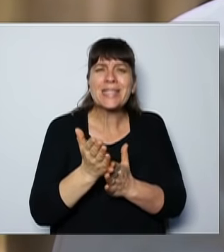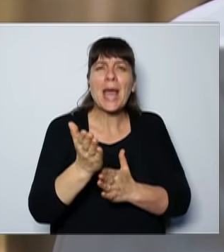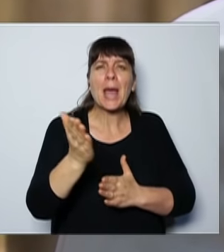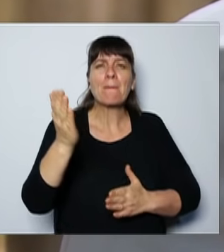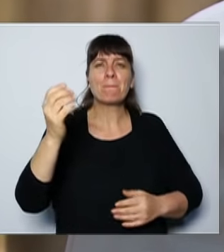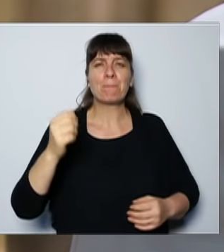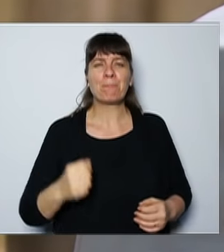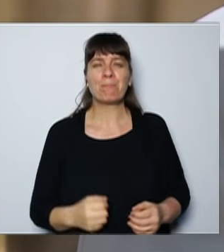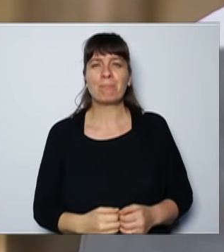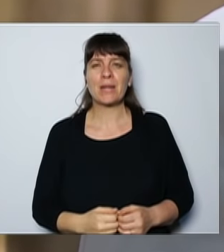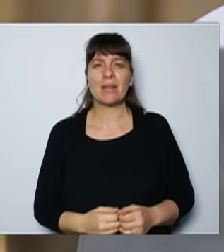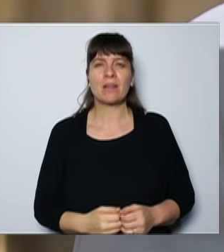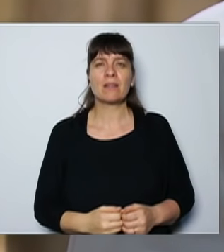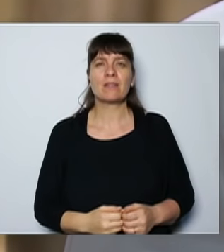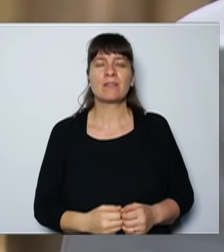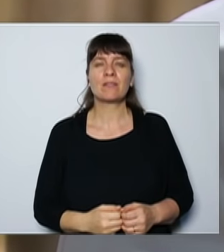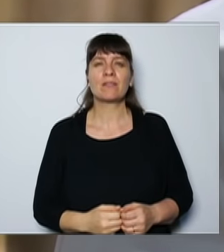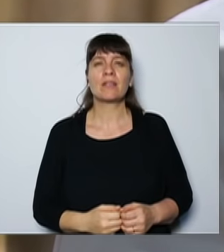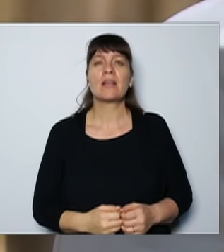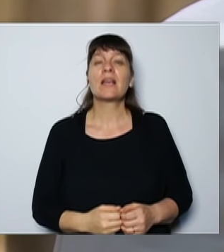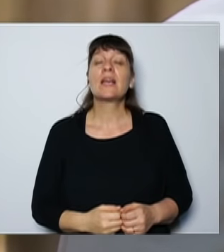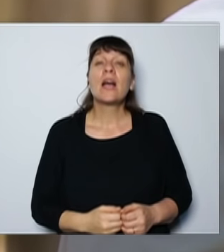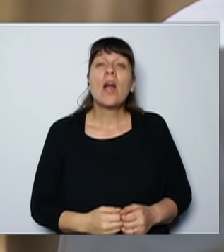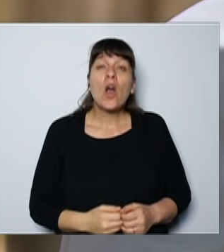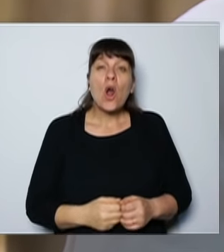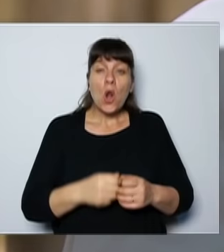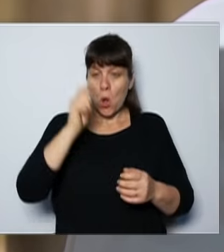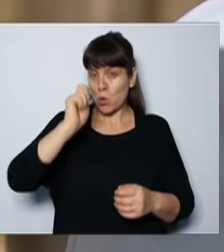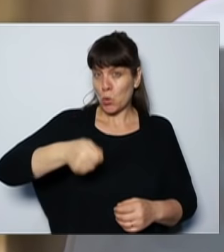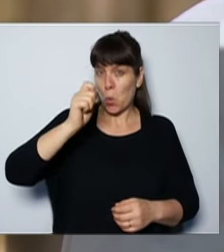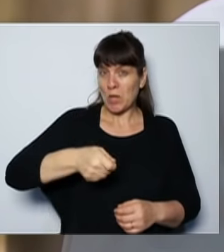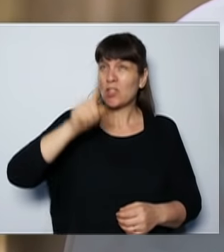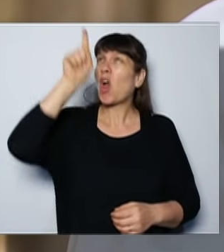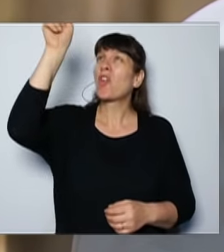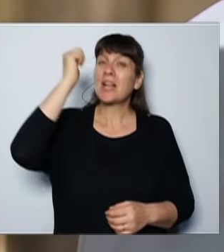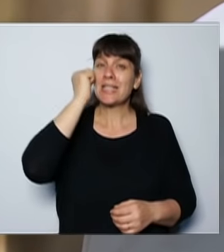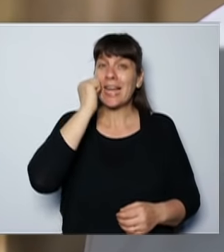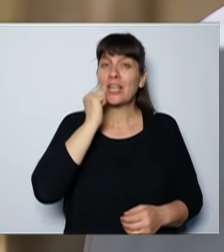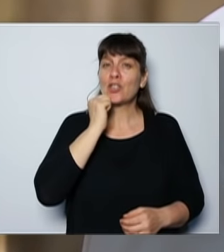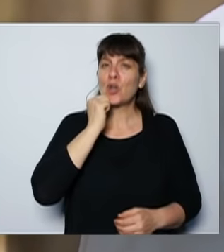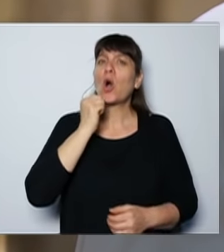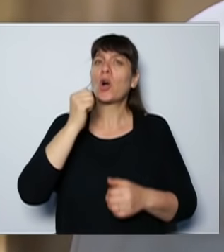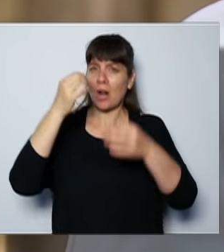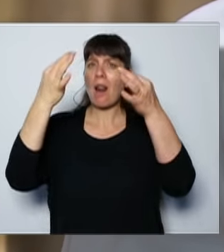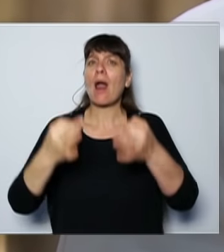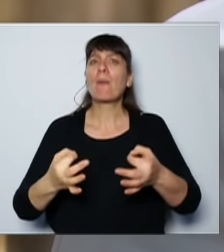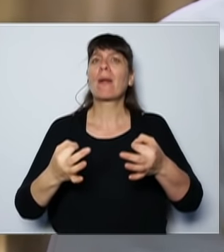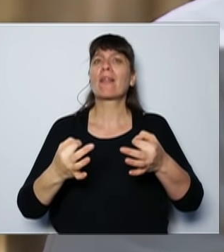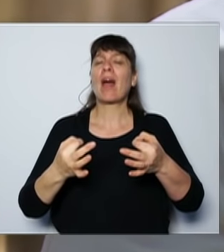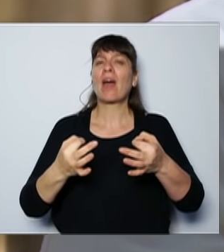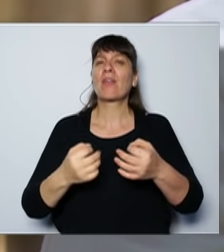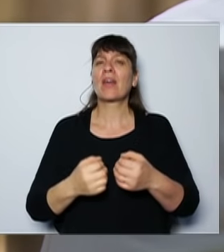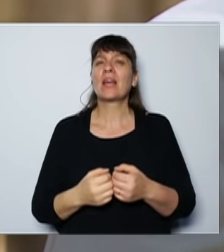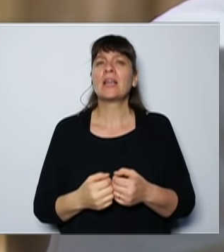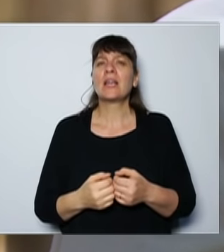permanece para siempre. Los juicios del Señor son la